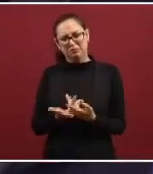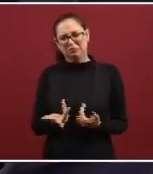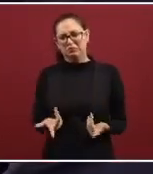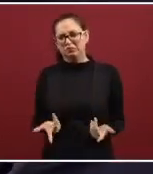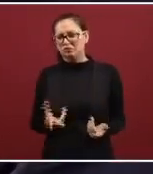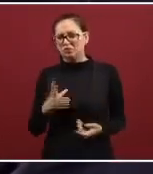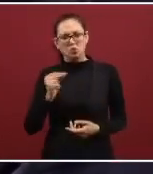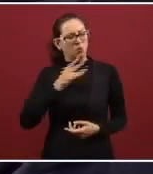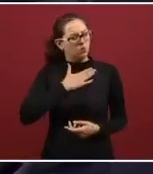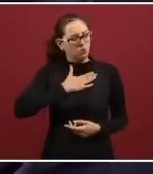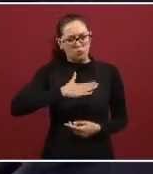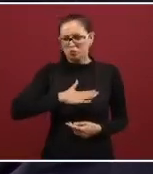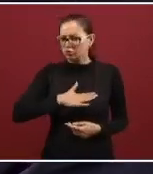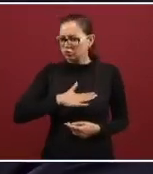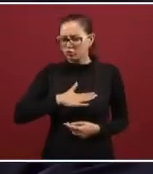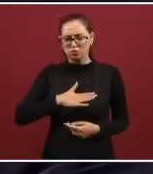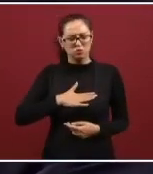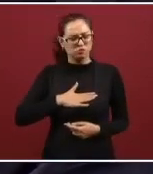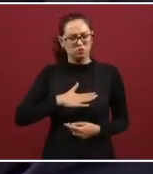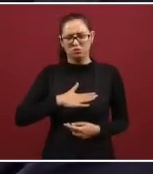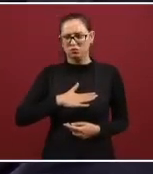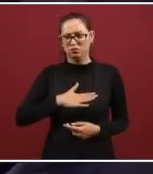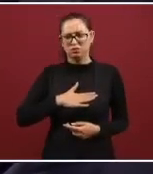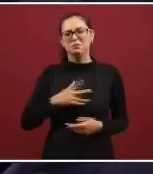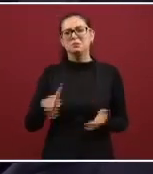es injusto, y lo he dicho,